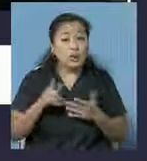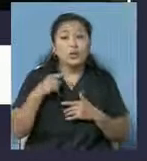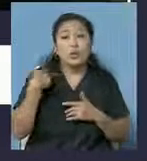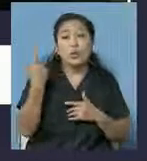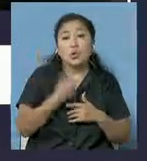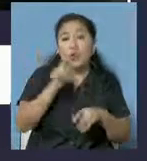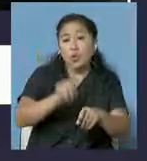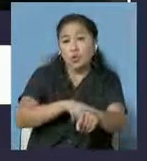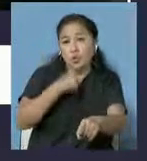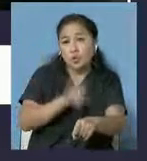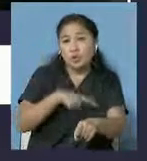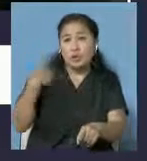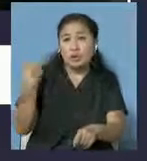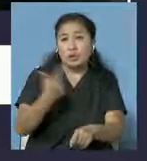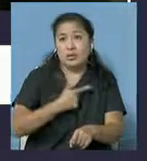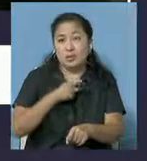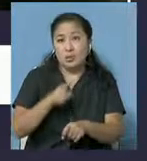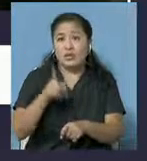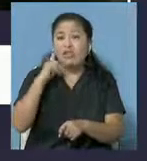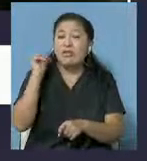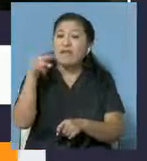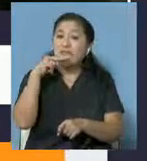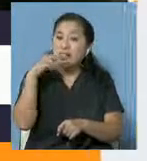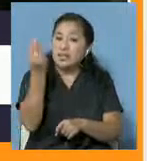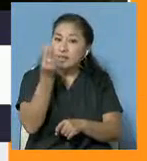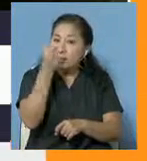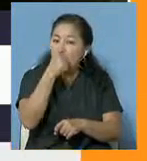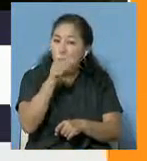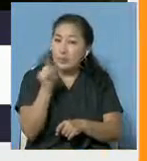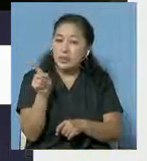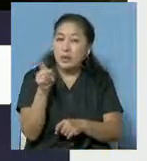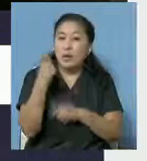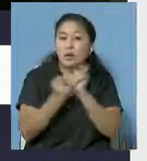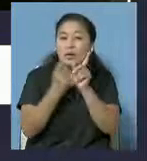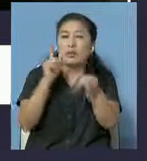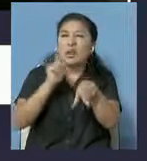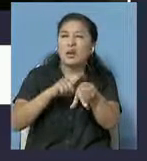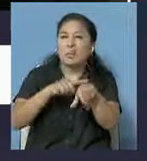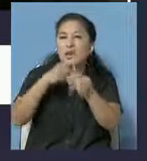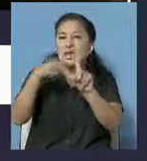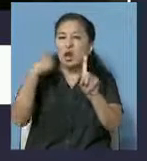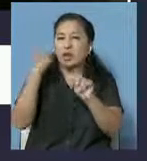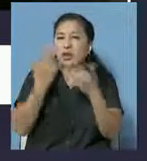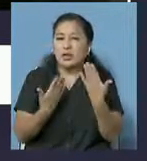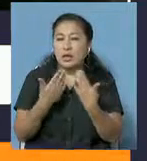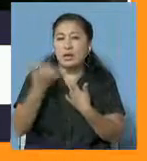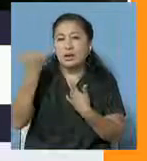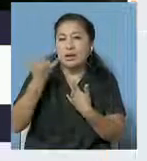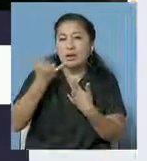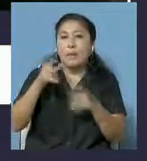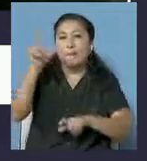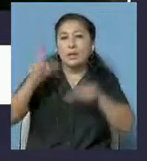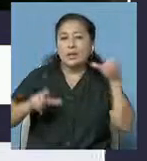ya es una costumbre que estamos haciendo los días viernes, sábado y domingo, hasta horas del mediodía. Va a estar